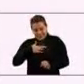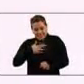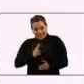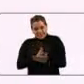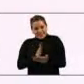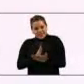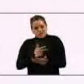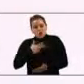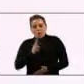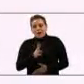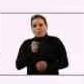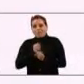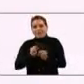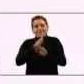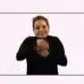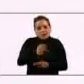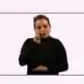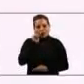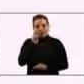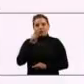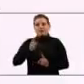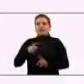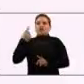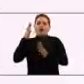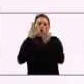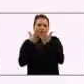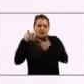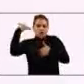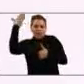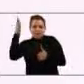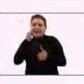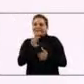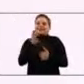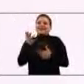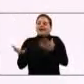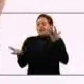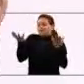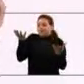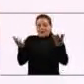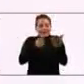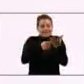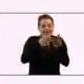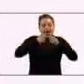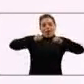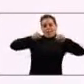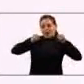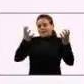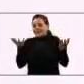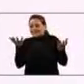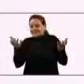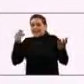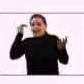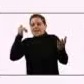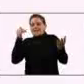humano que significa esta actividad de acuerdo a la definición de las Naciones Unidas, su vínculo estrecho con la salud física y la salud